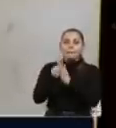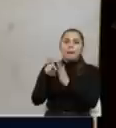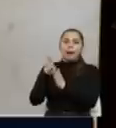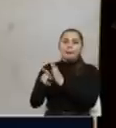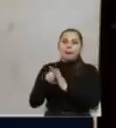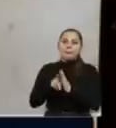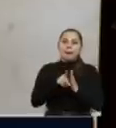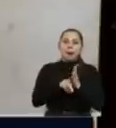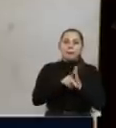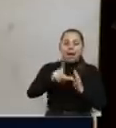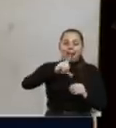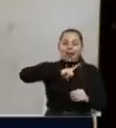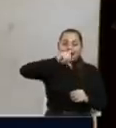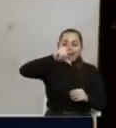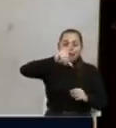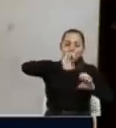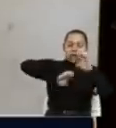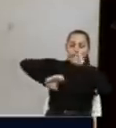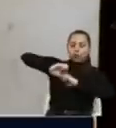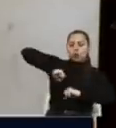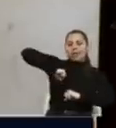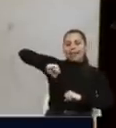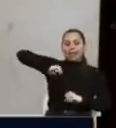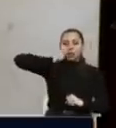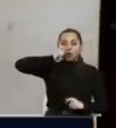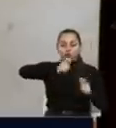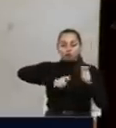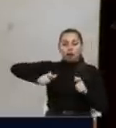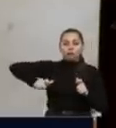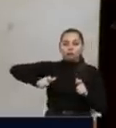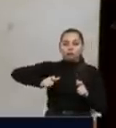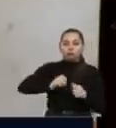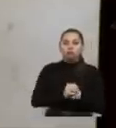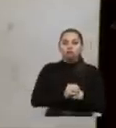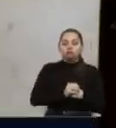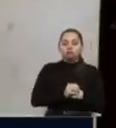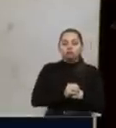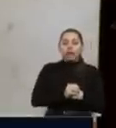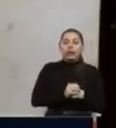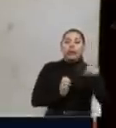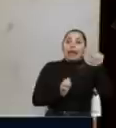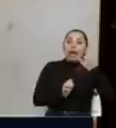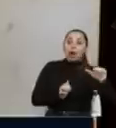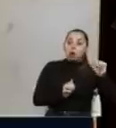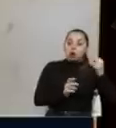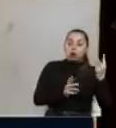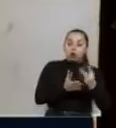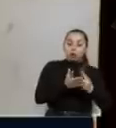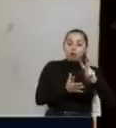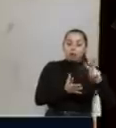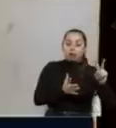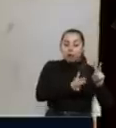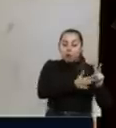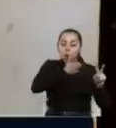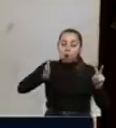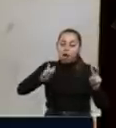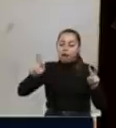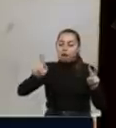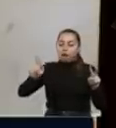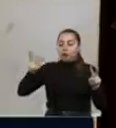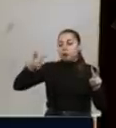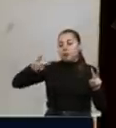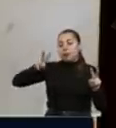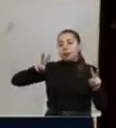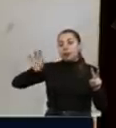asesinatos a líderes y defensores de derechos humanos. Y de agosto del 2022 a febrero